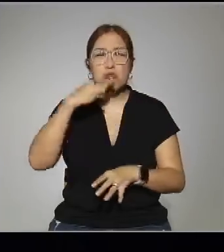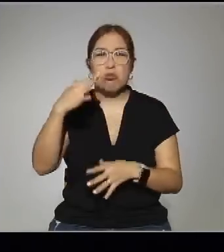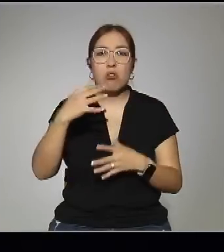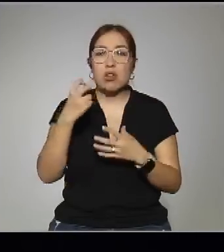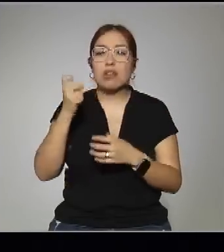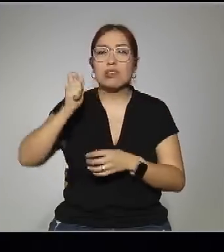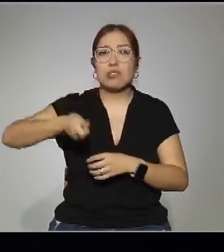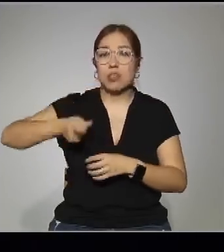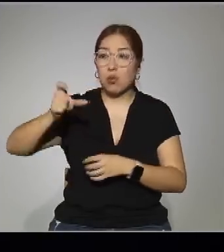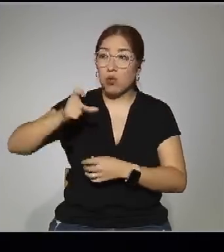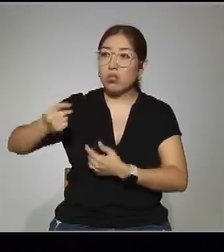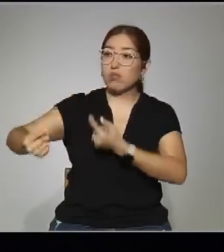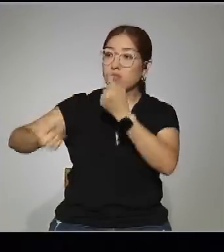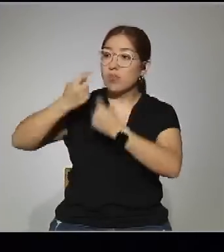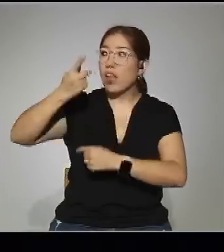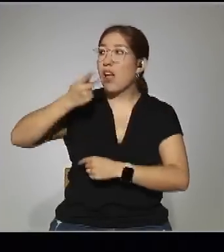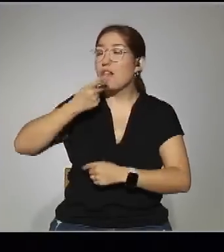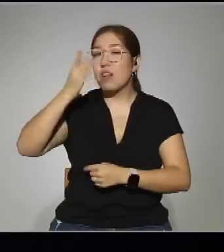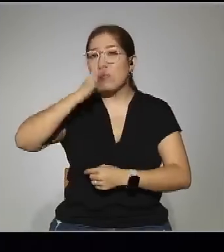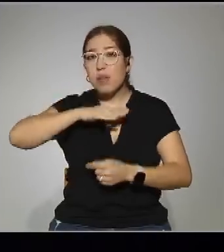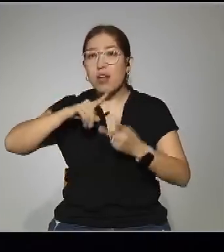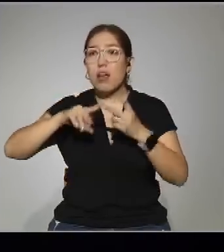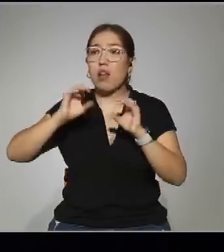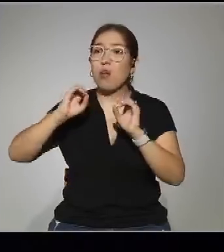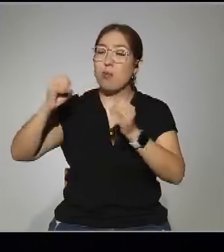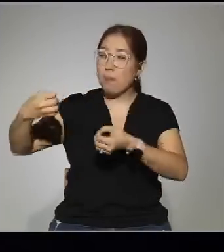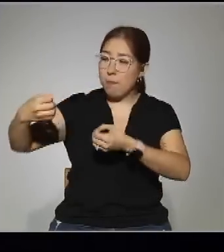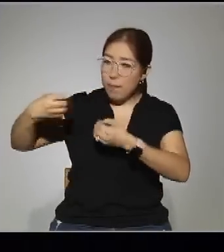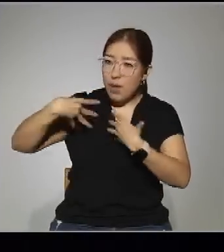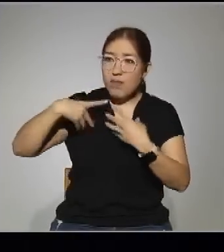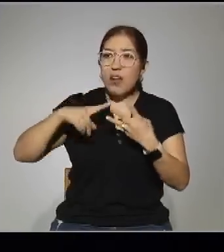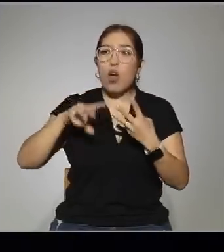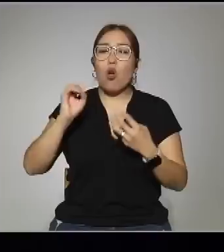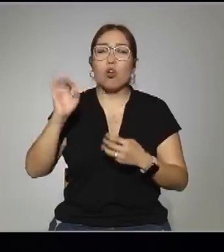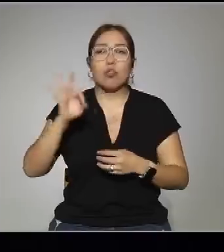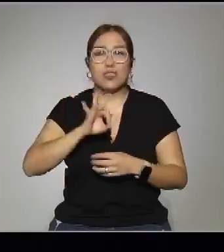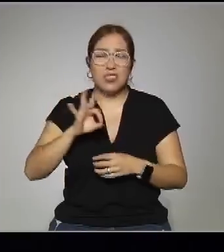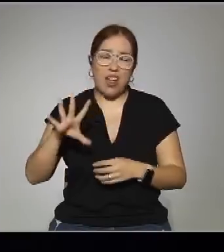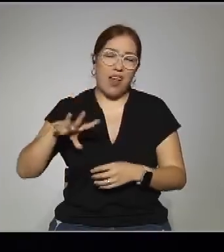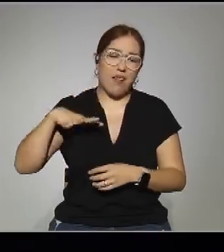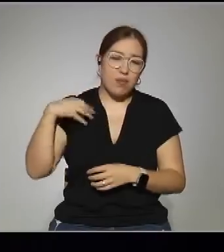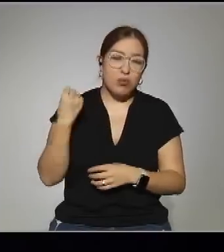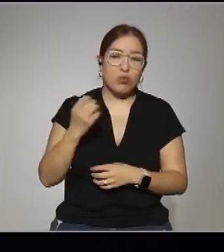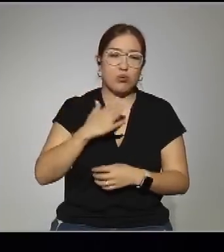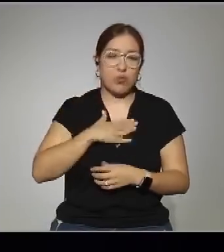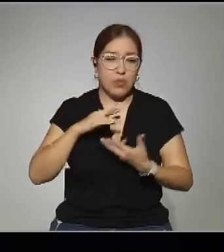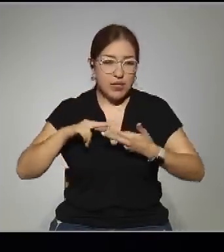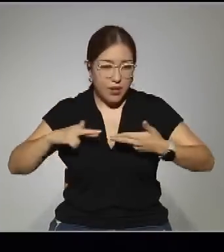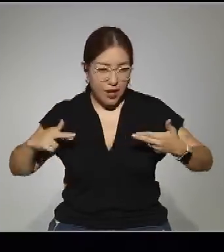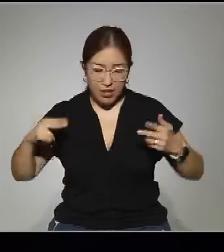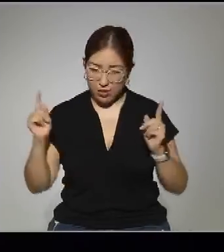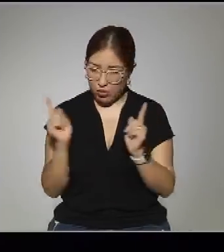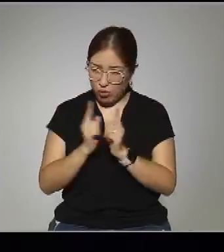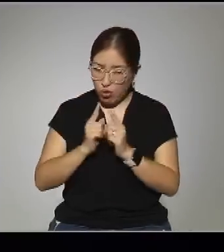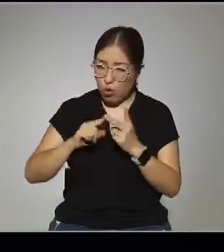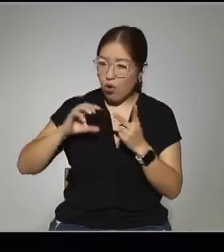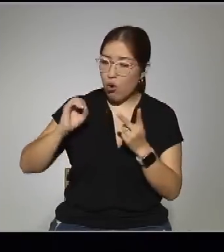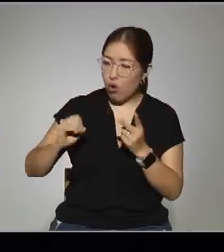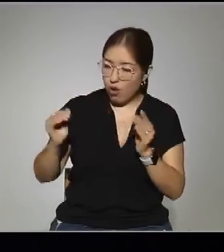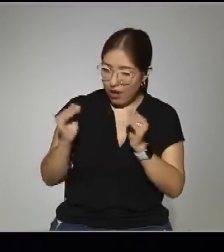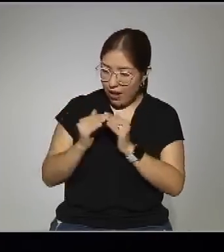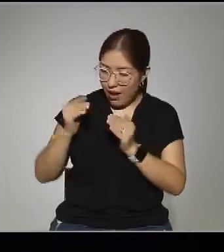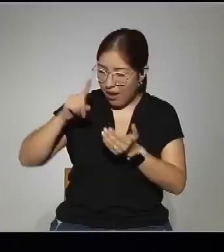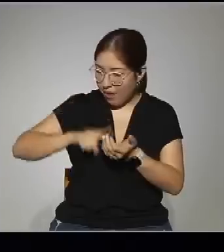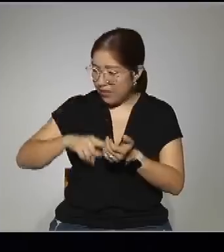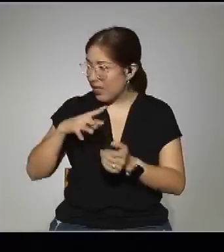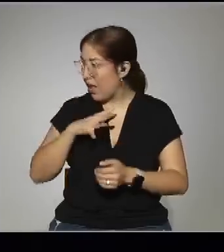hablan mal, cuando sufrimos abandono, cuando sufrimos abuso en nuestras relaciones de pareja, abuso doméstico,